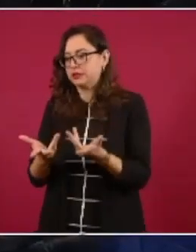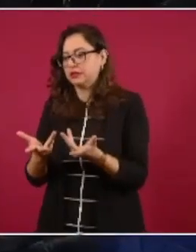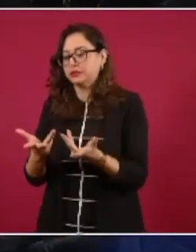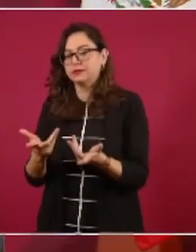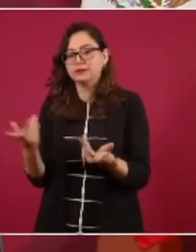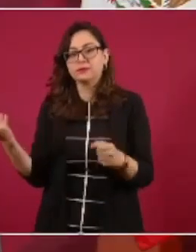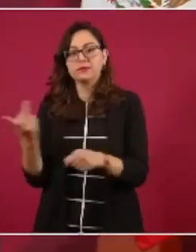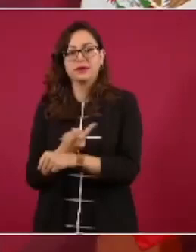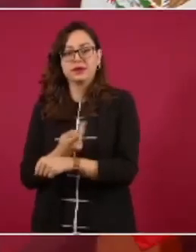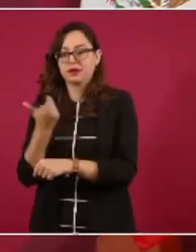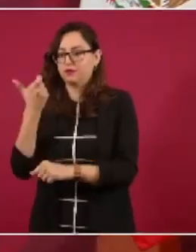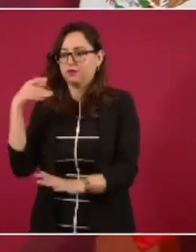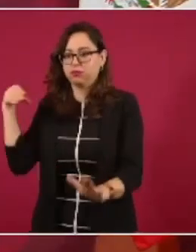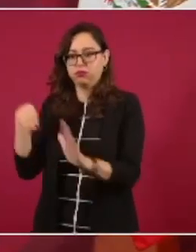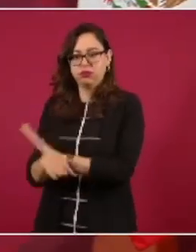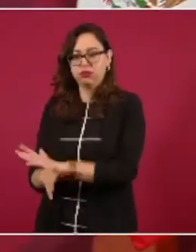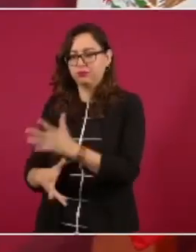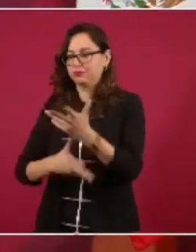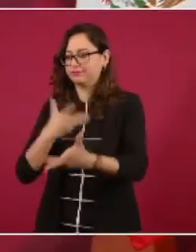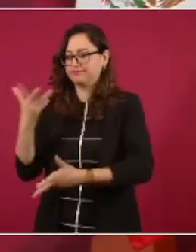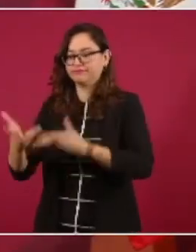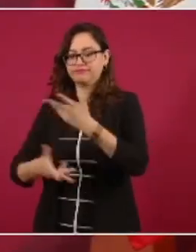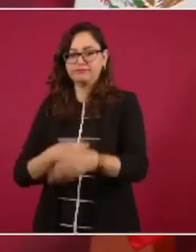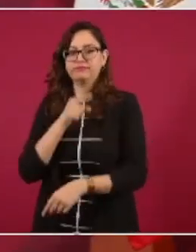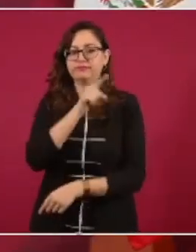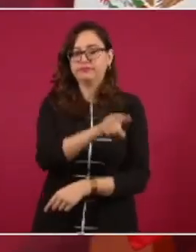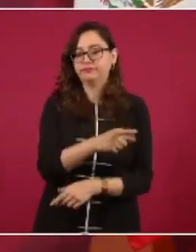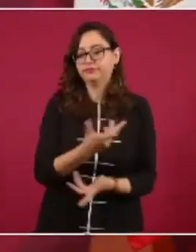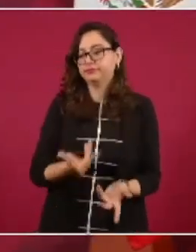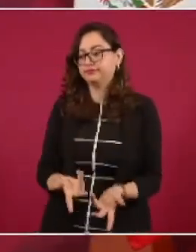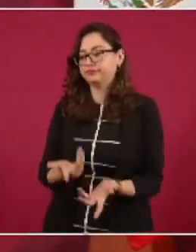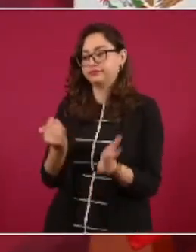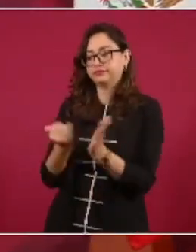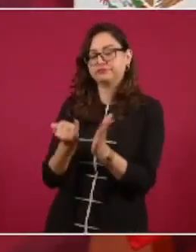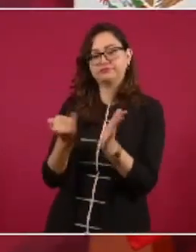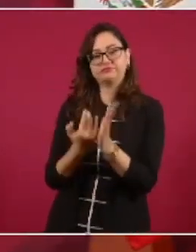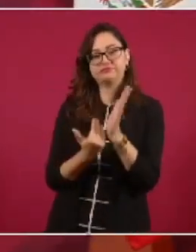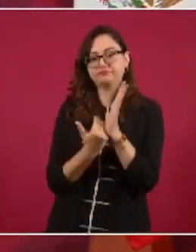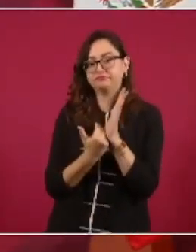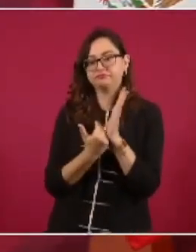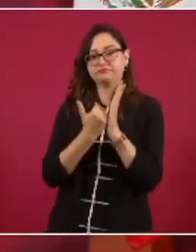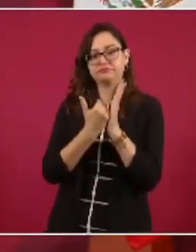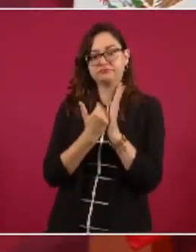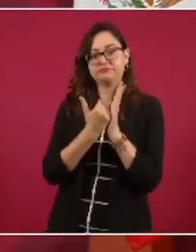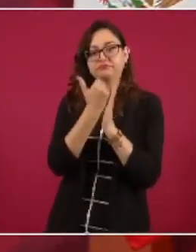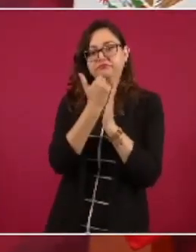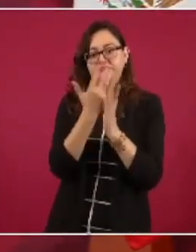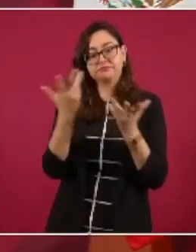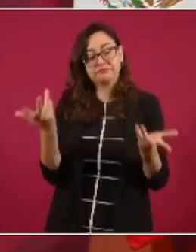que la caída ahora pues fue mayor